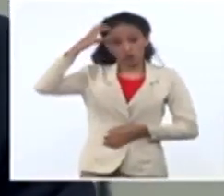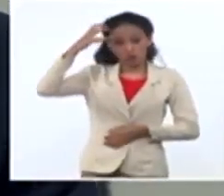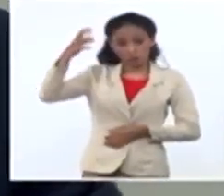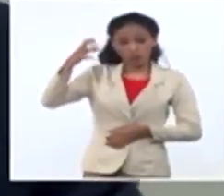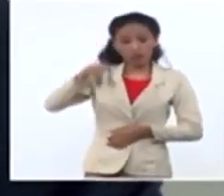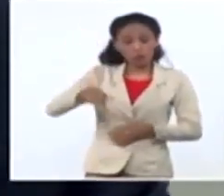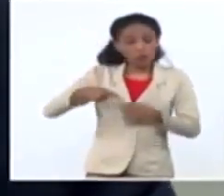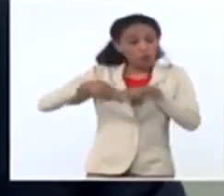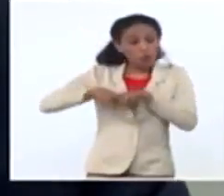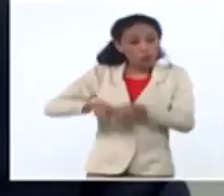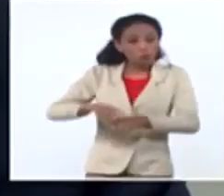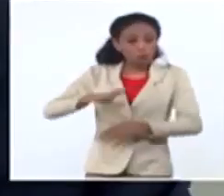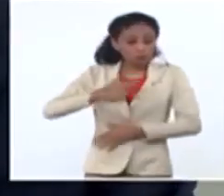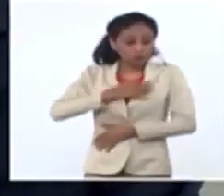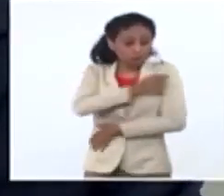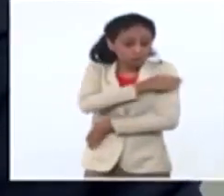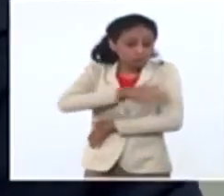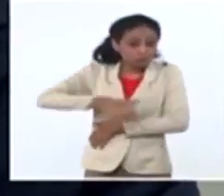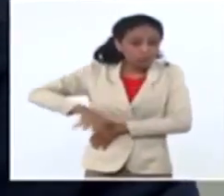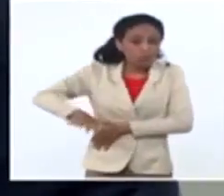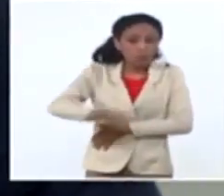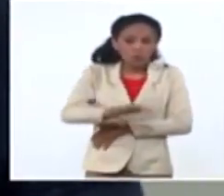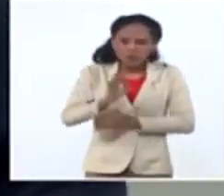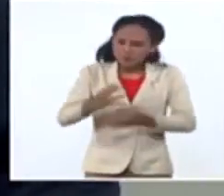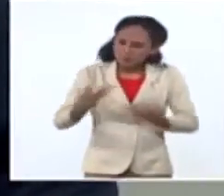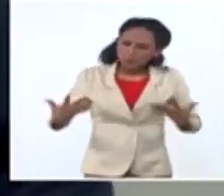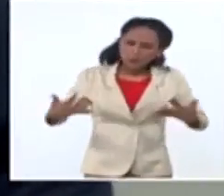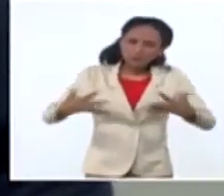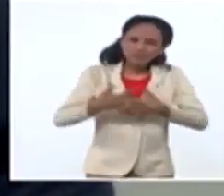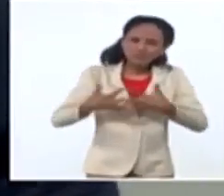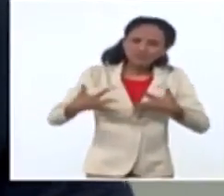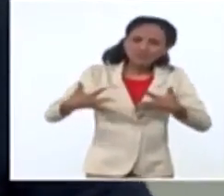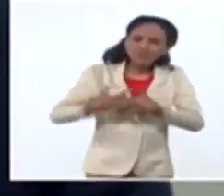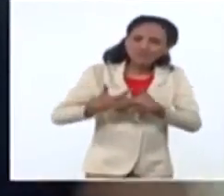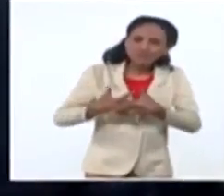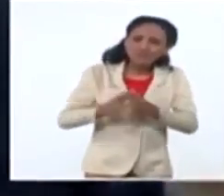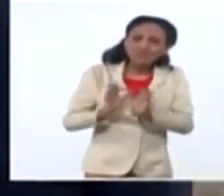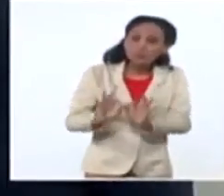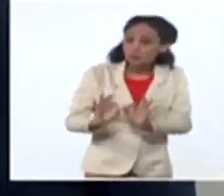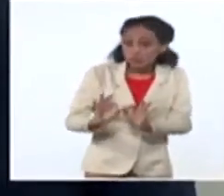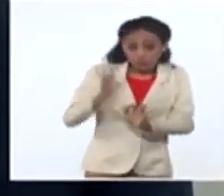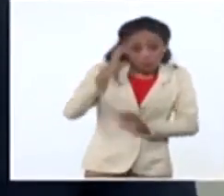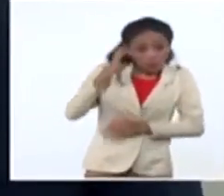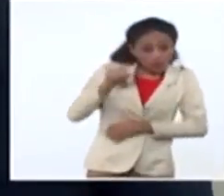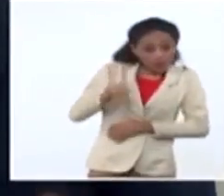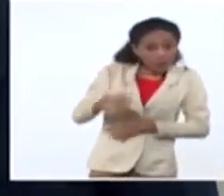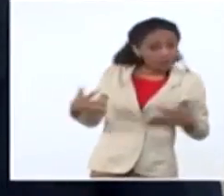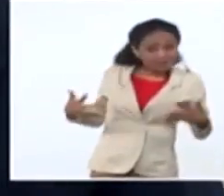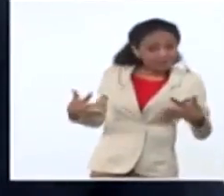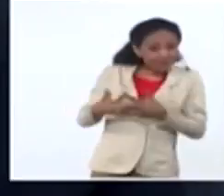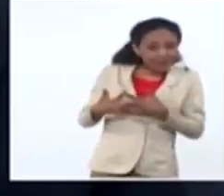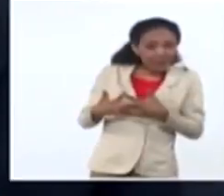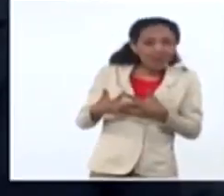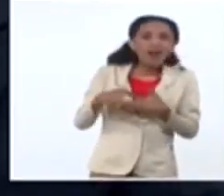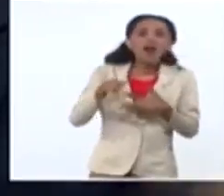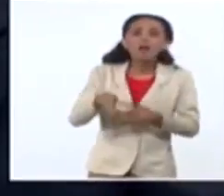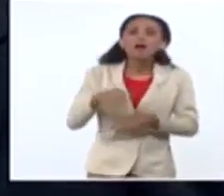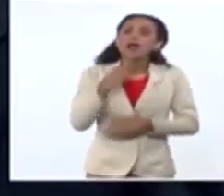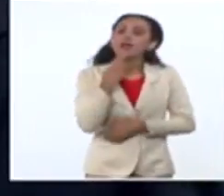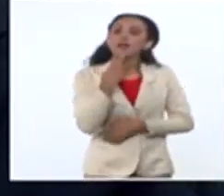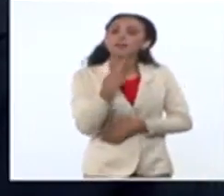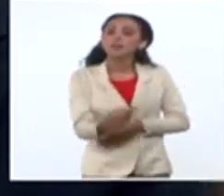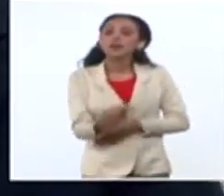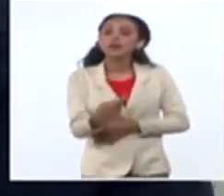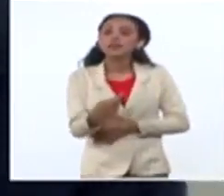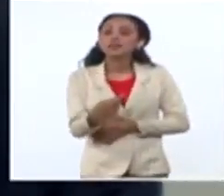junto a nuestro pueblo, estrechamente unido a nuestro pueblo, en respuesta al consenso